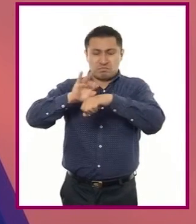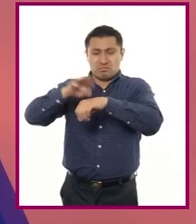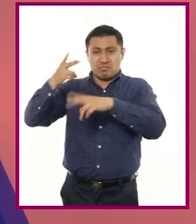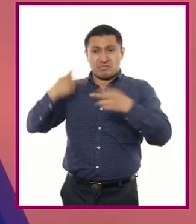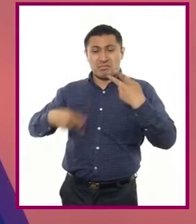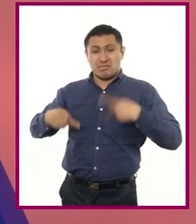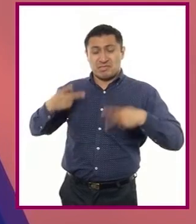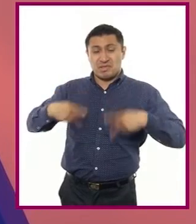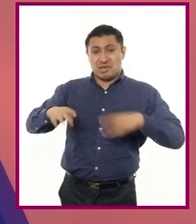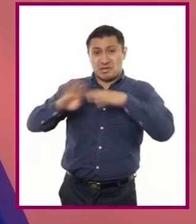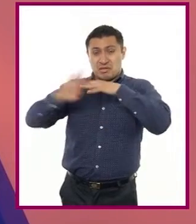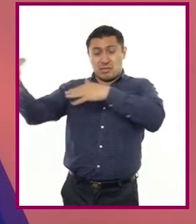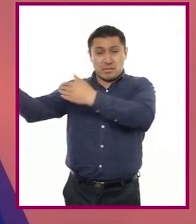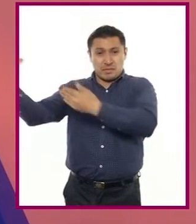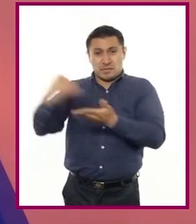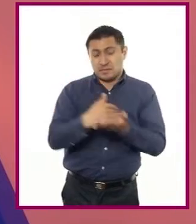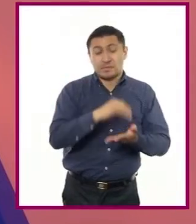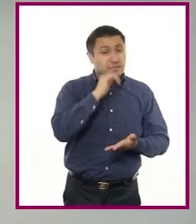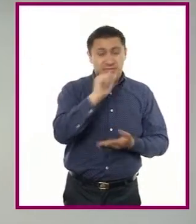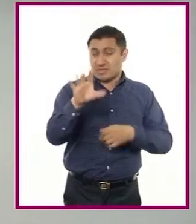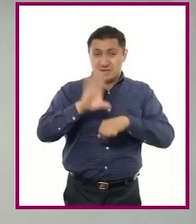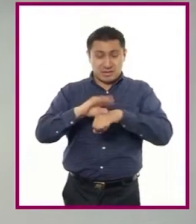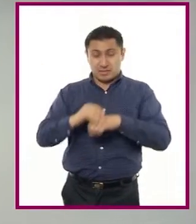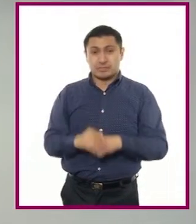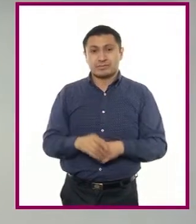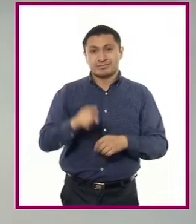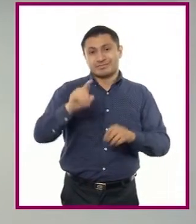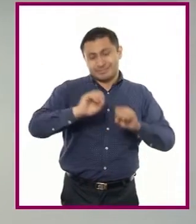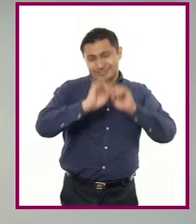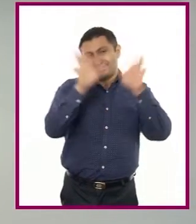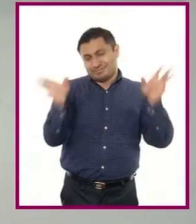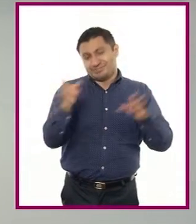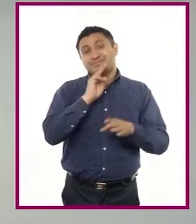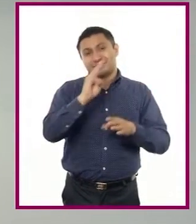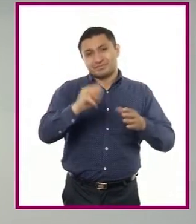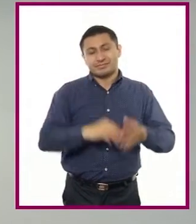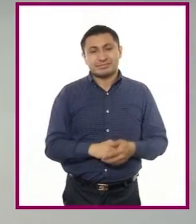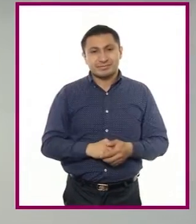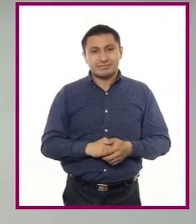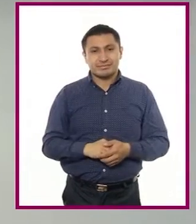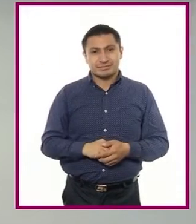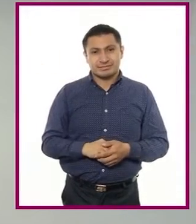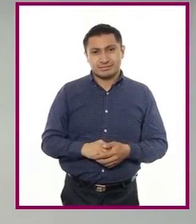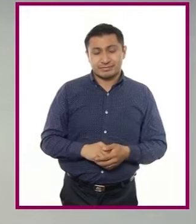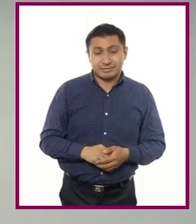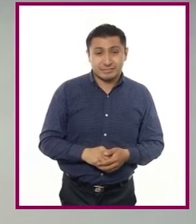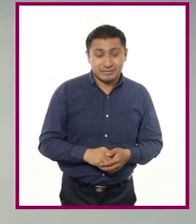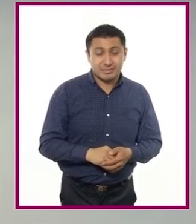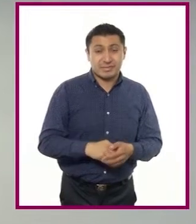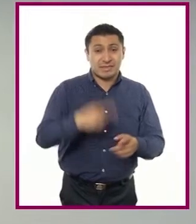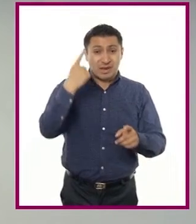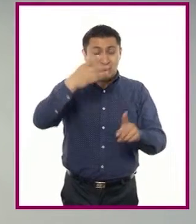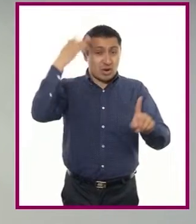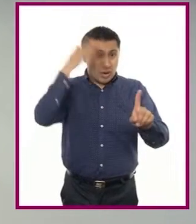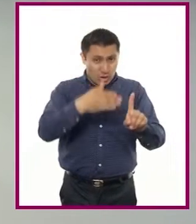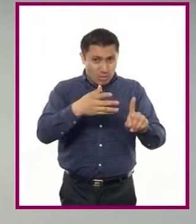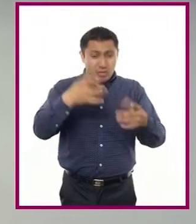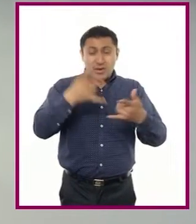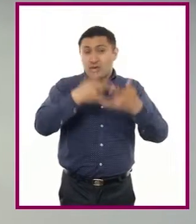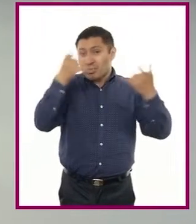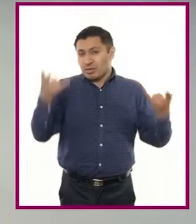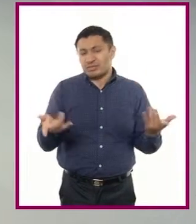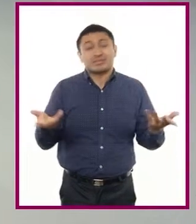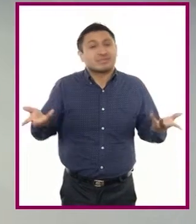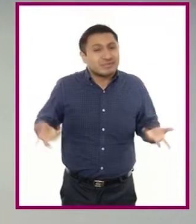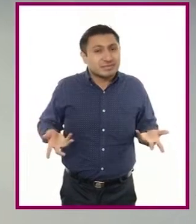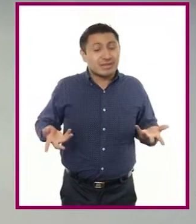foráneos? Noten cómo hay más claridad en el mensaje. Una de las funciones de las historietas